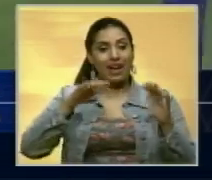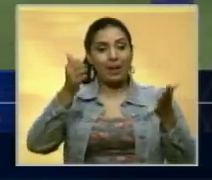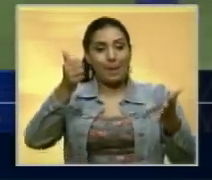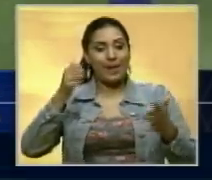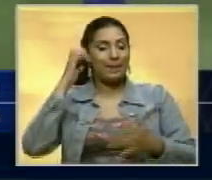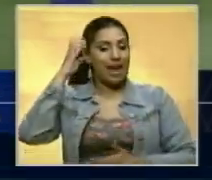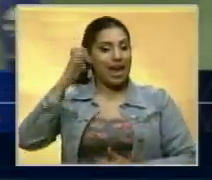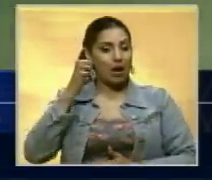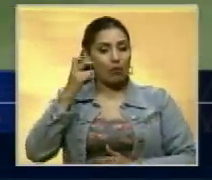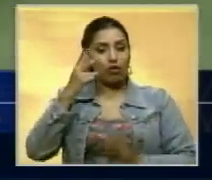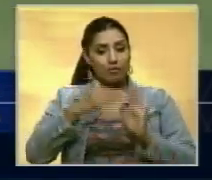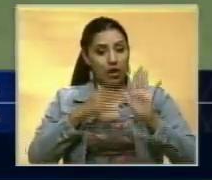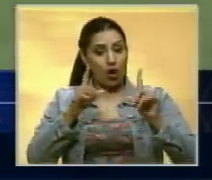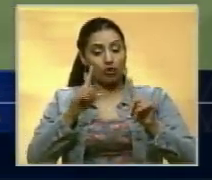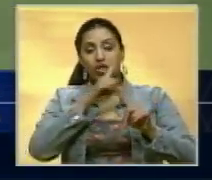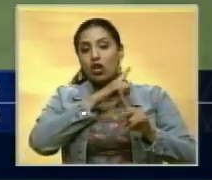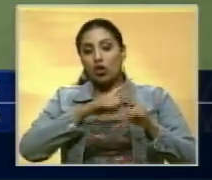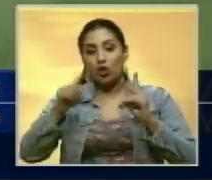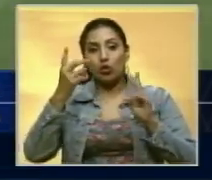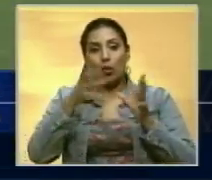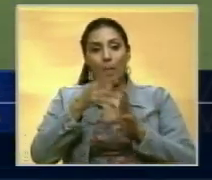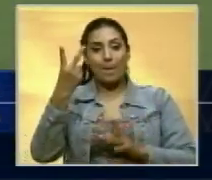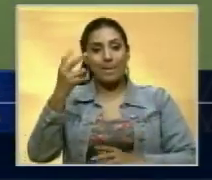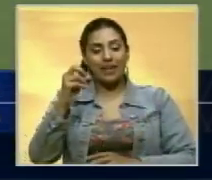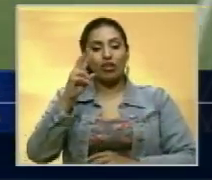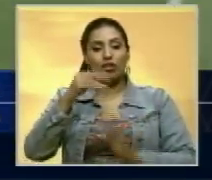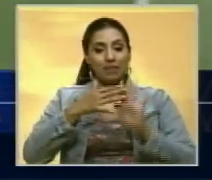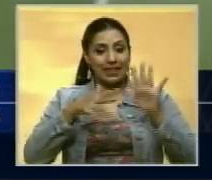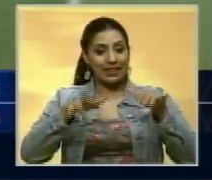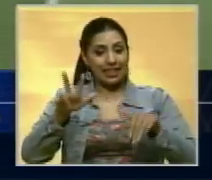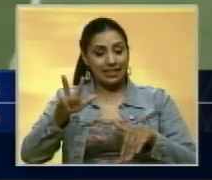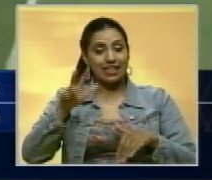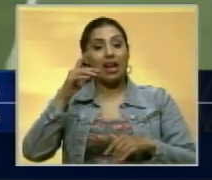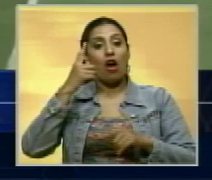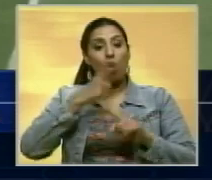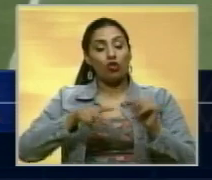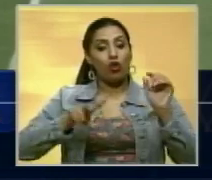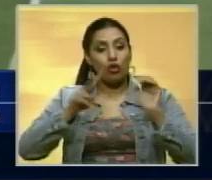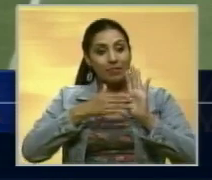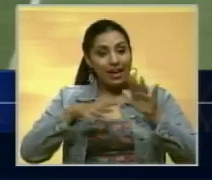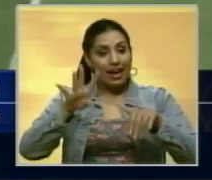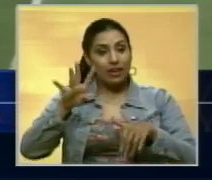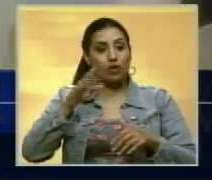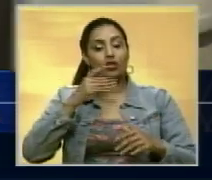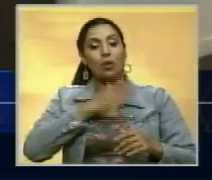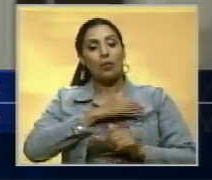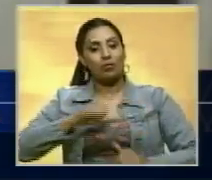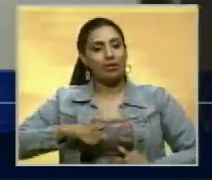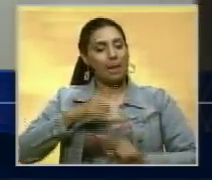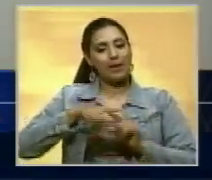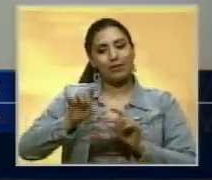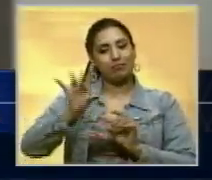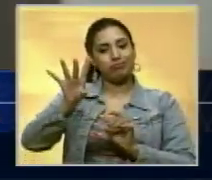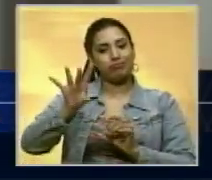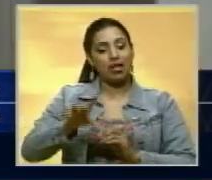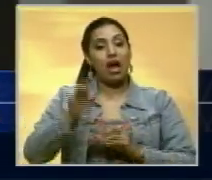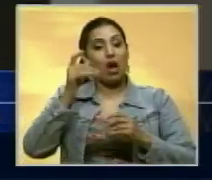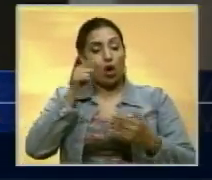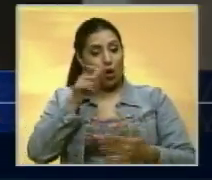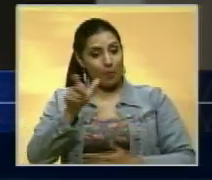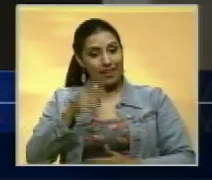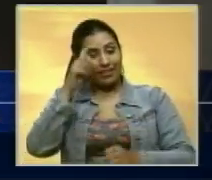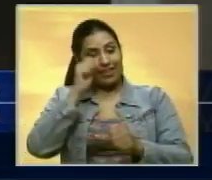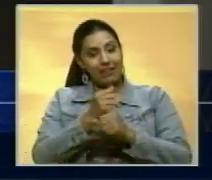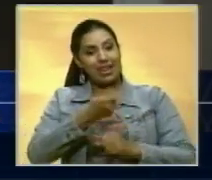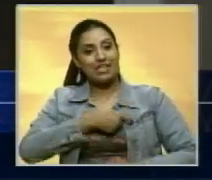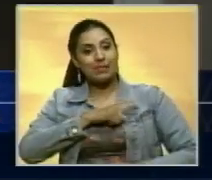título europeo en 2011 y con la sub-20 lo hizo en 2013. En 2014 estuvo con el Porto, pero fue despedido. Lopetegui